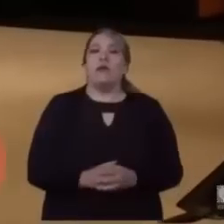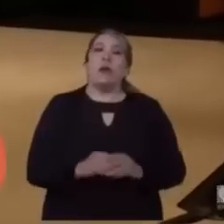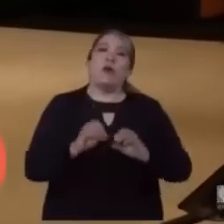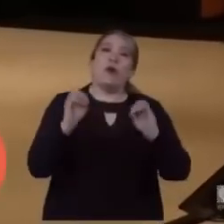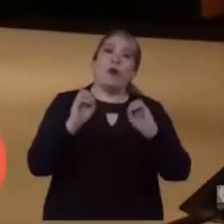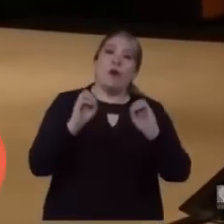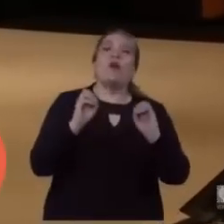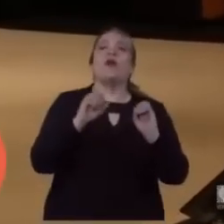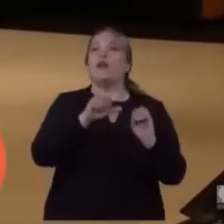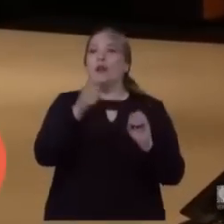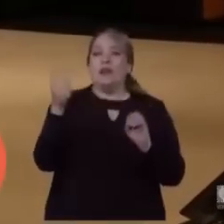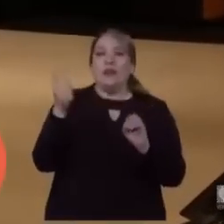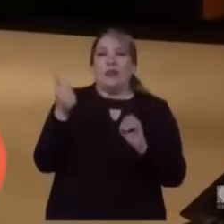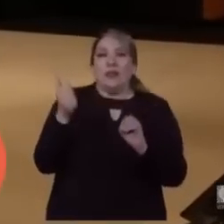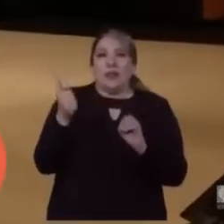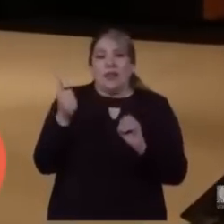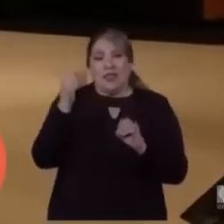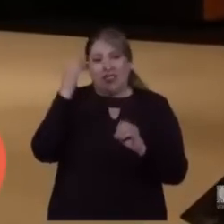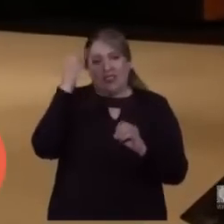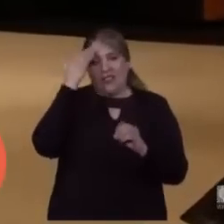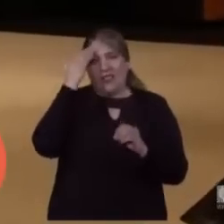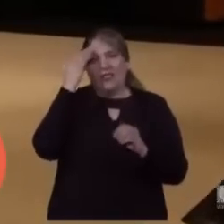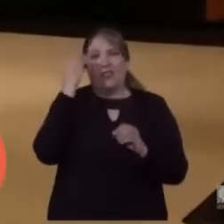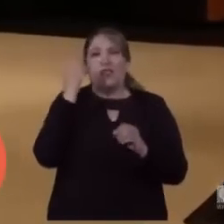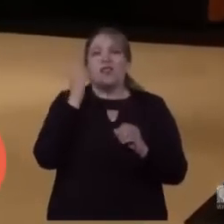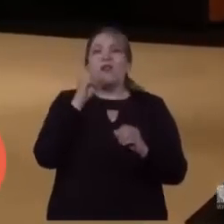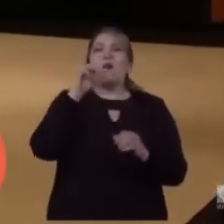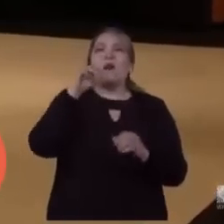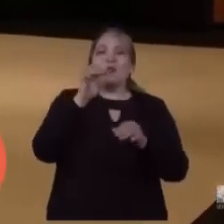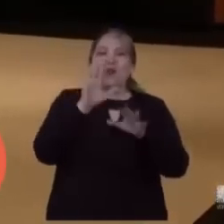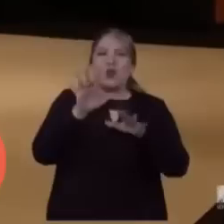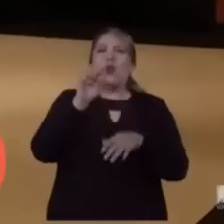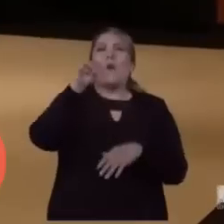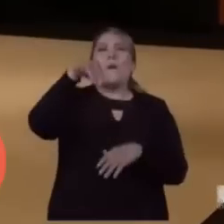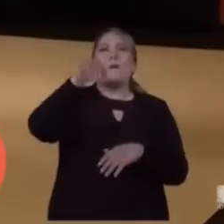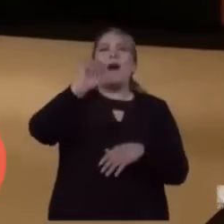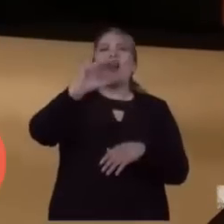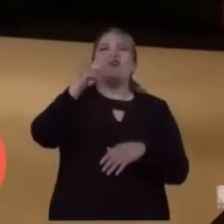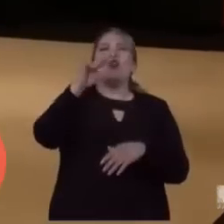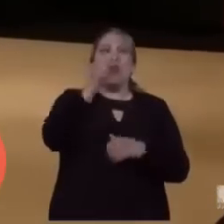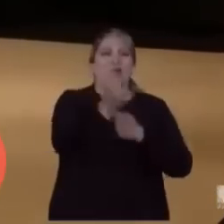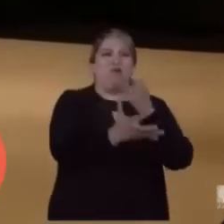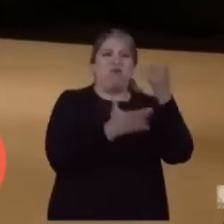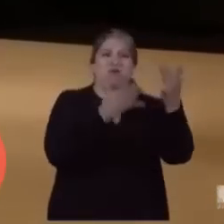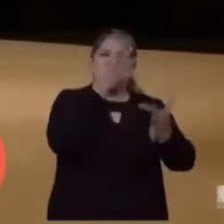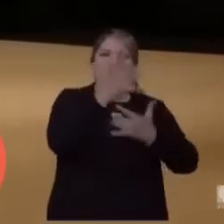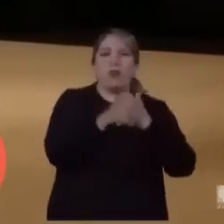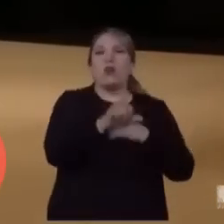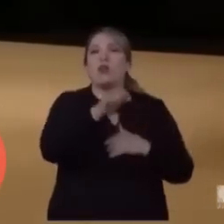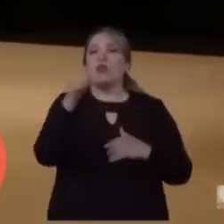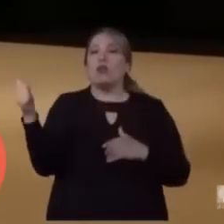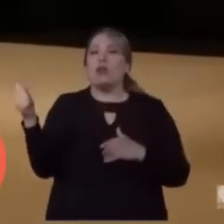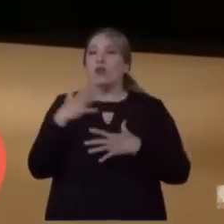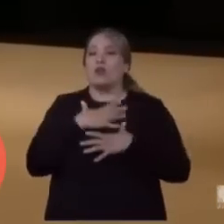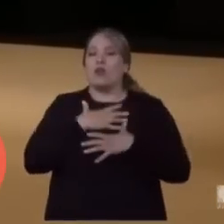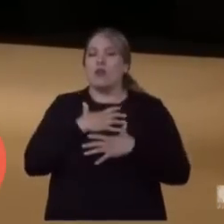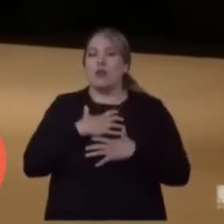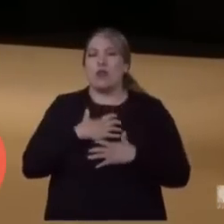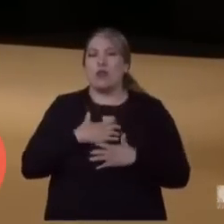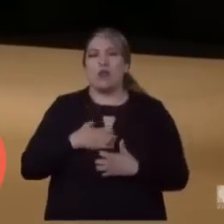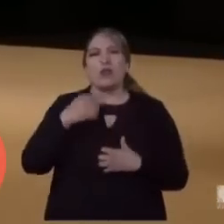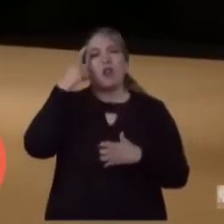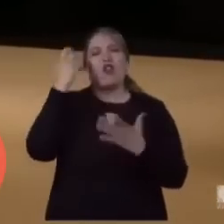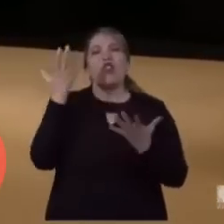O haber escuchado a los sobrevivientes con quemaduras del crimen de Machuca, o haber vivido el velorio de lamentos negros en los